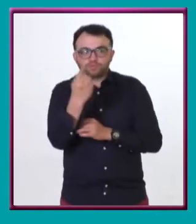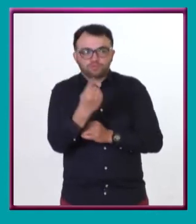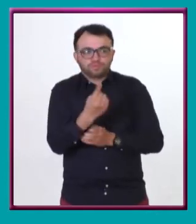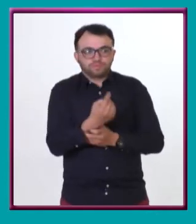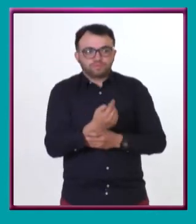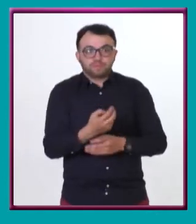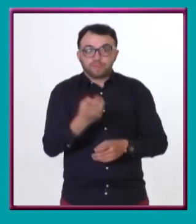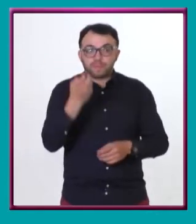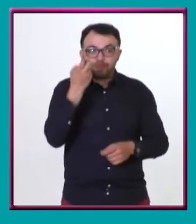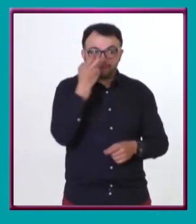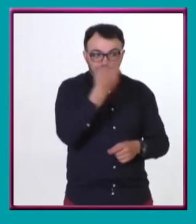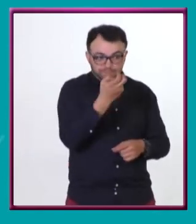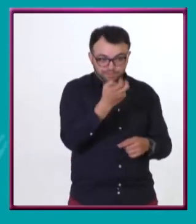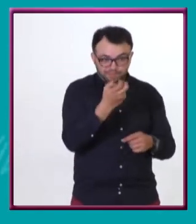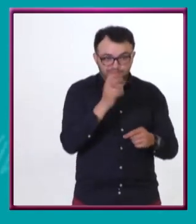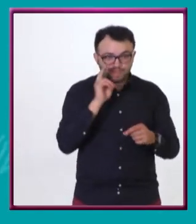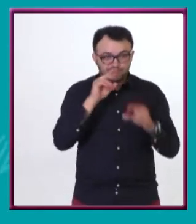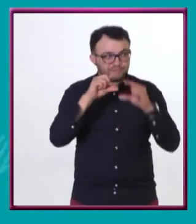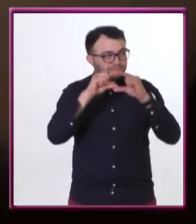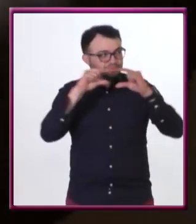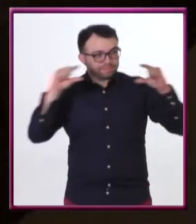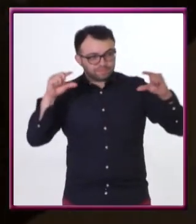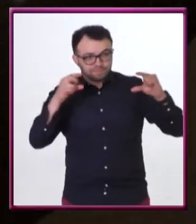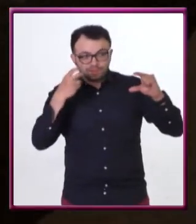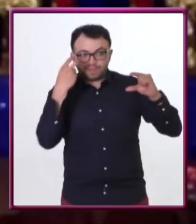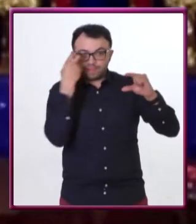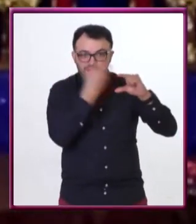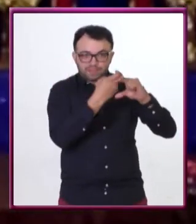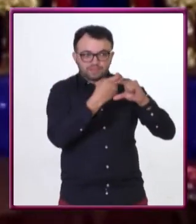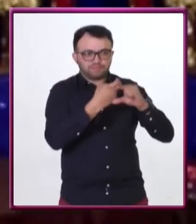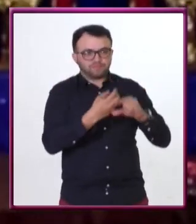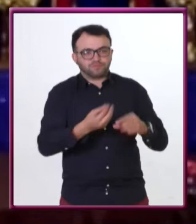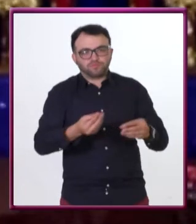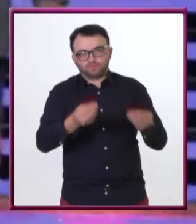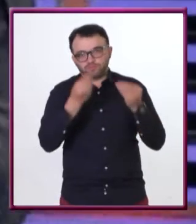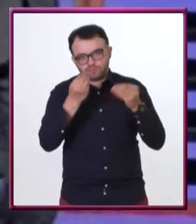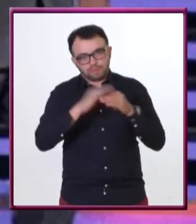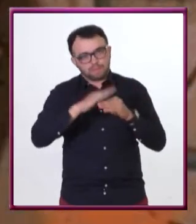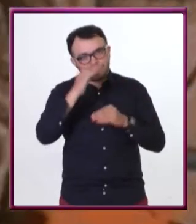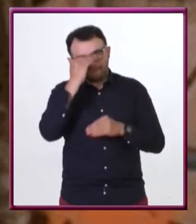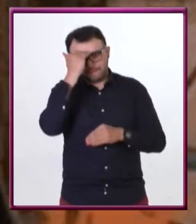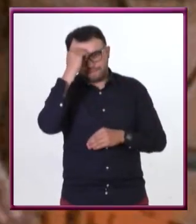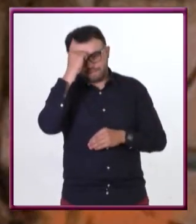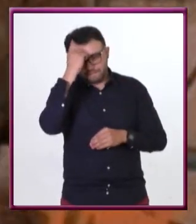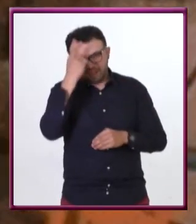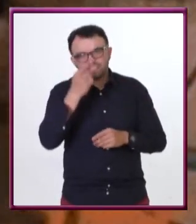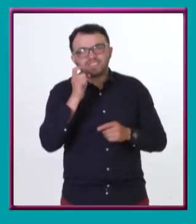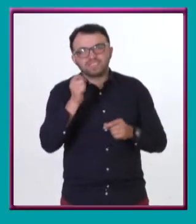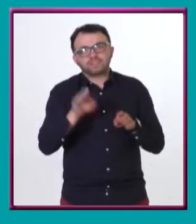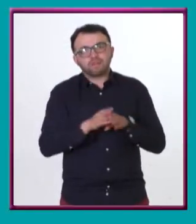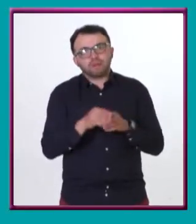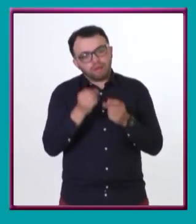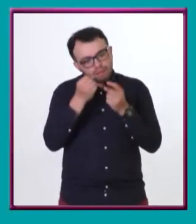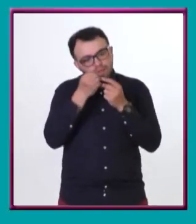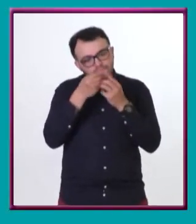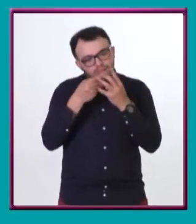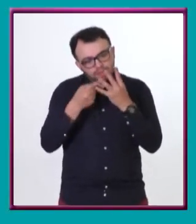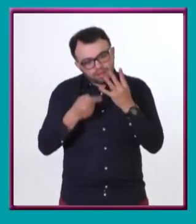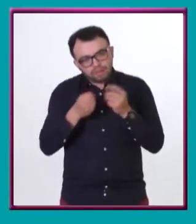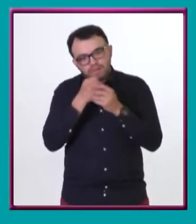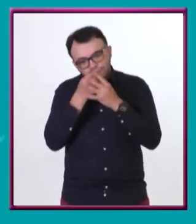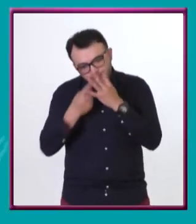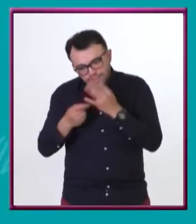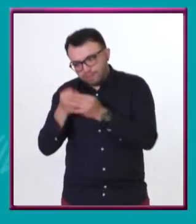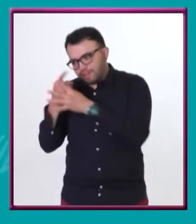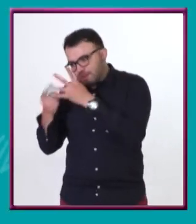Eso, damas y caballeros, eso es mucho más fácil que estar haciendo todas las cuentas, porque solo hay que